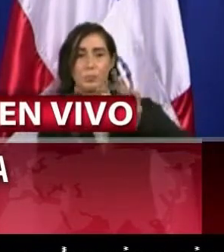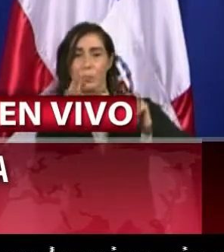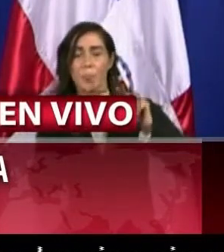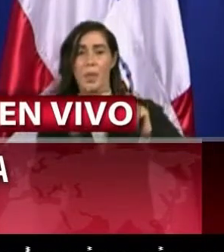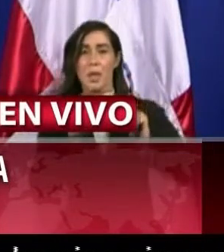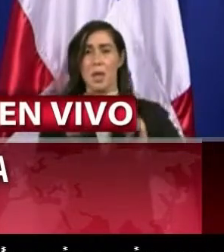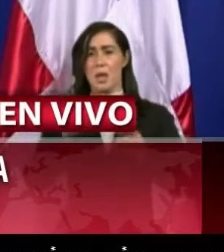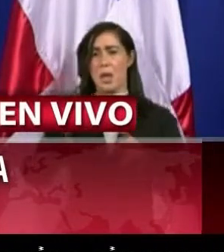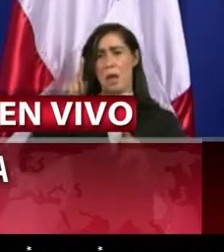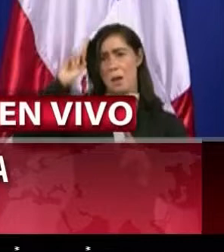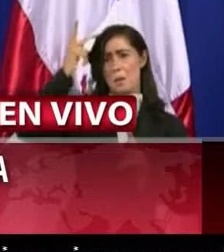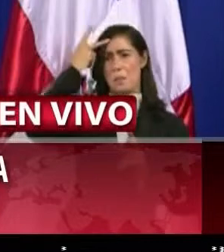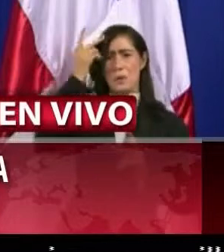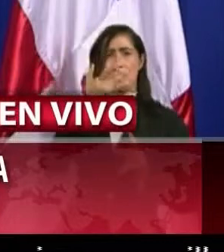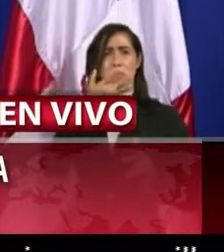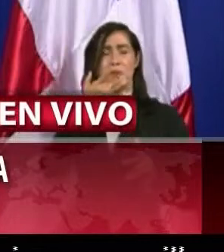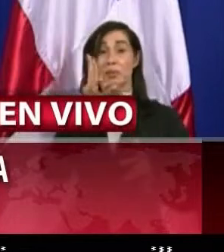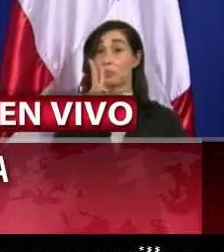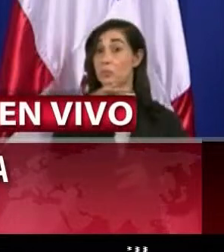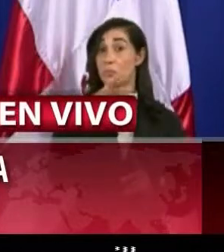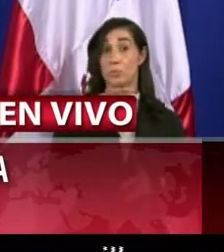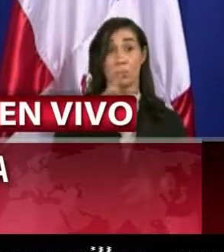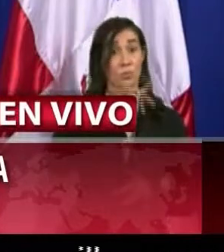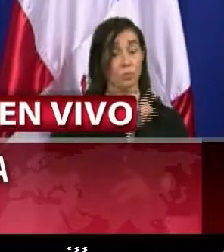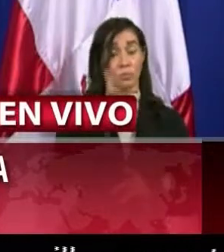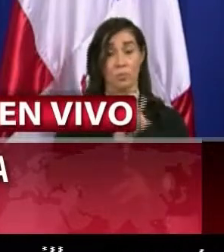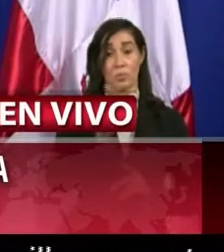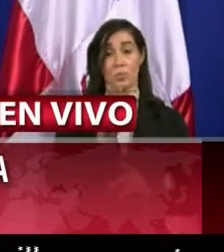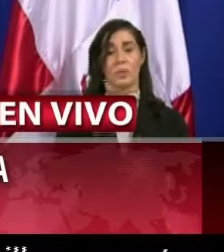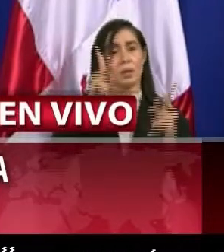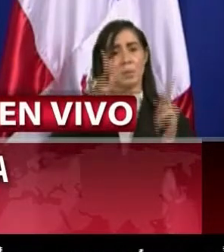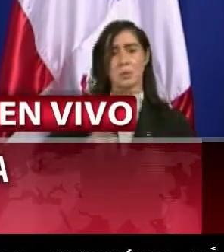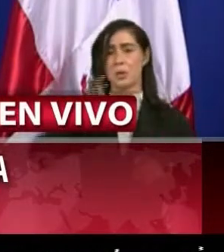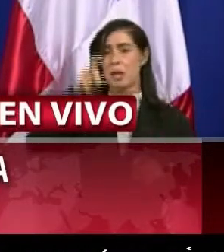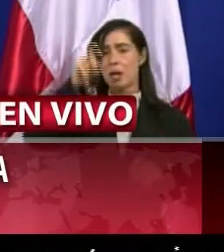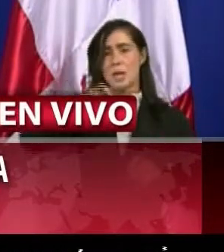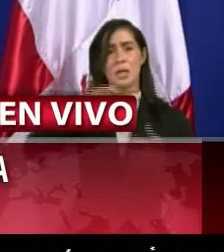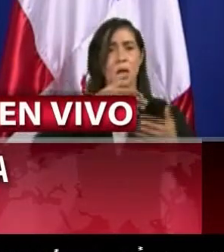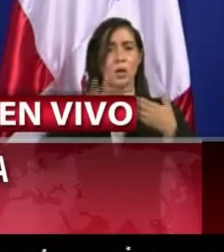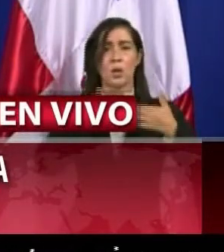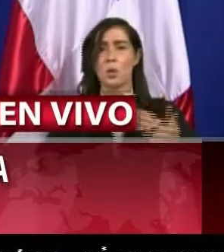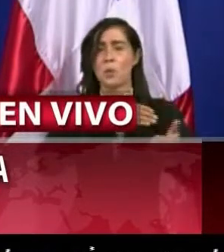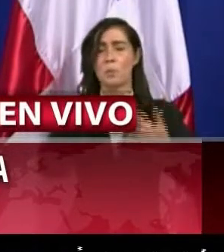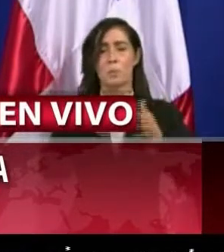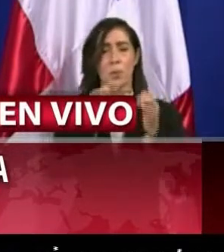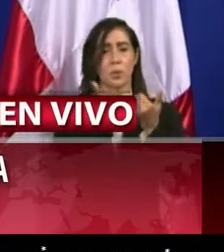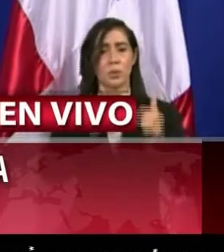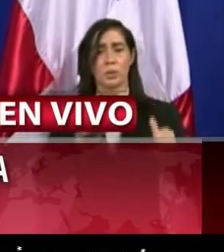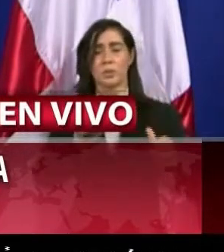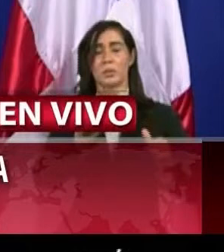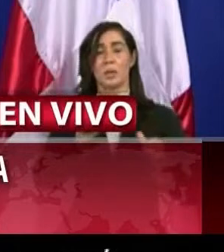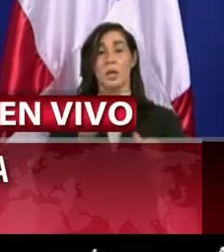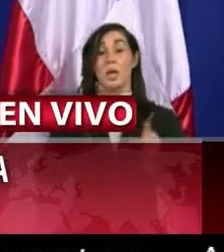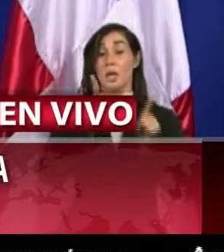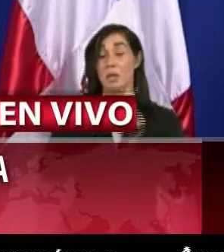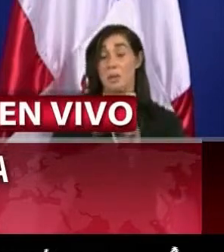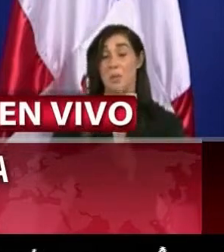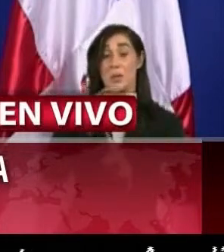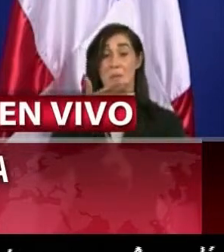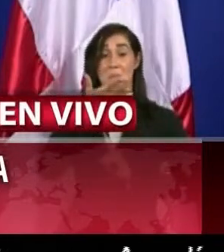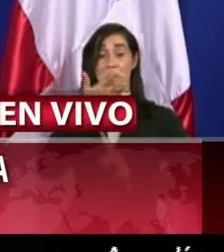permitido politizar el programa y no lo vamos a permitir, ni mucho menos que haya favoritismos